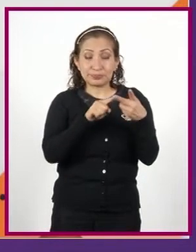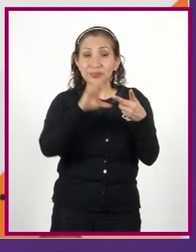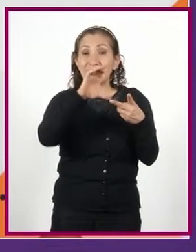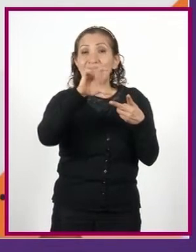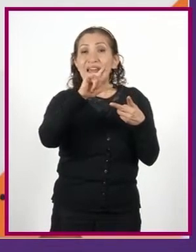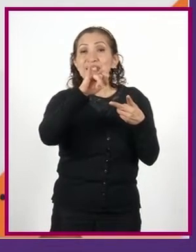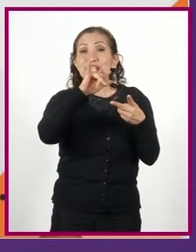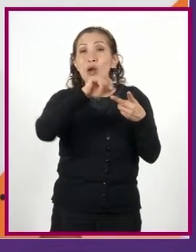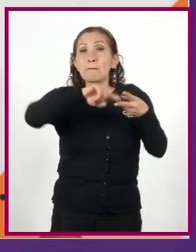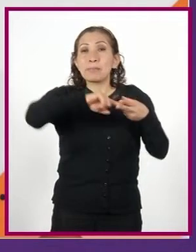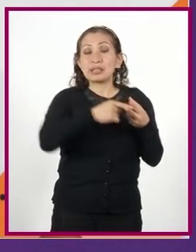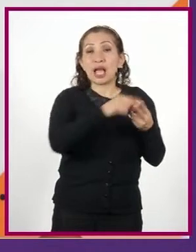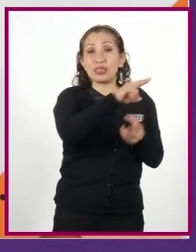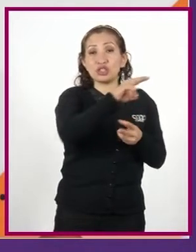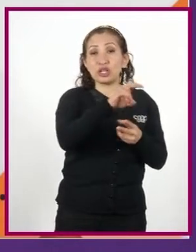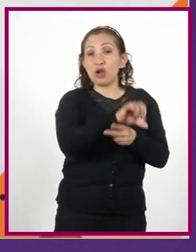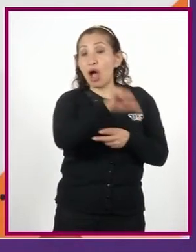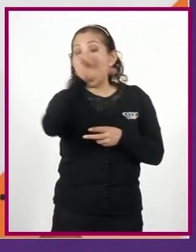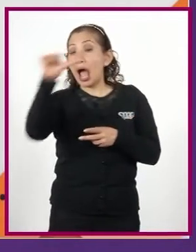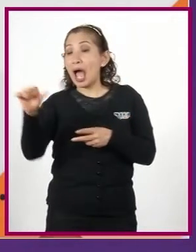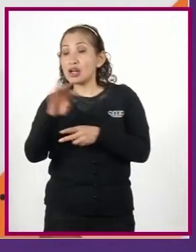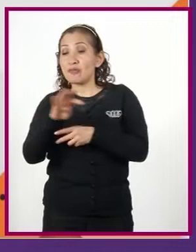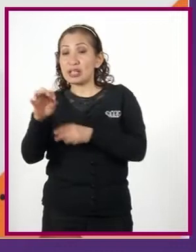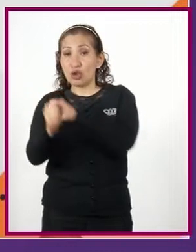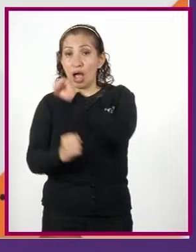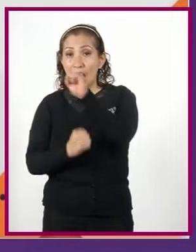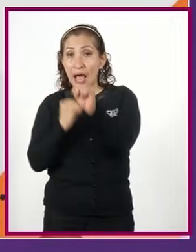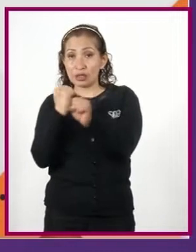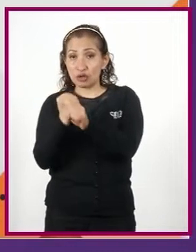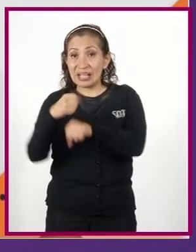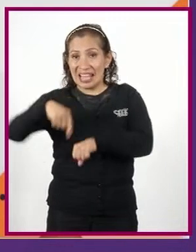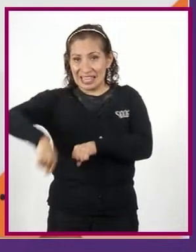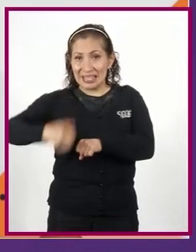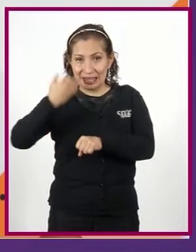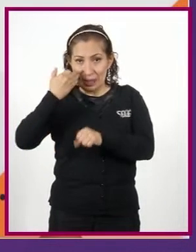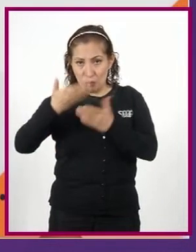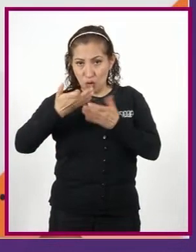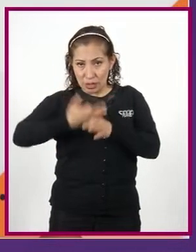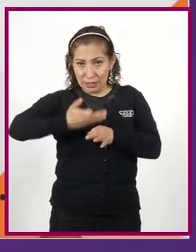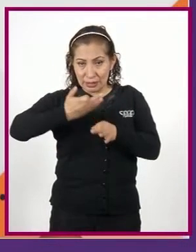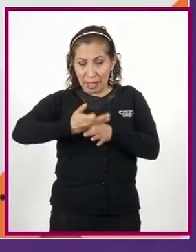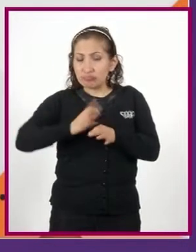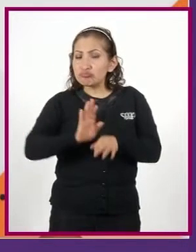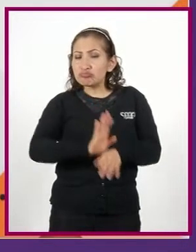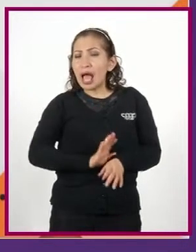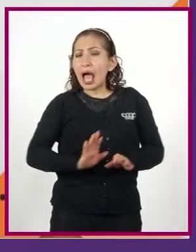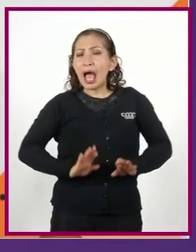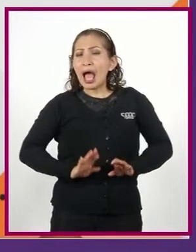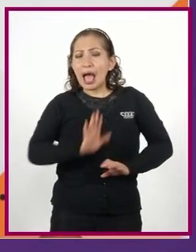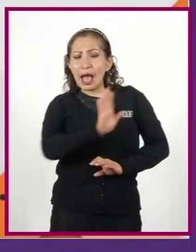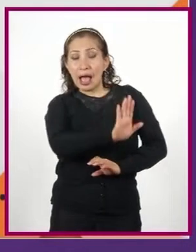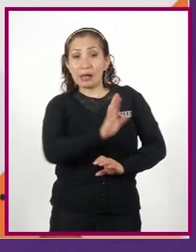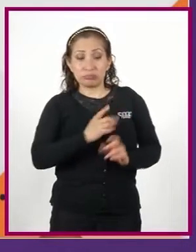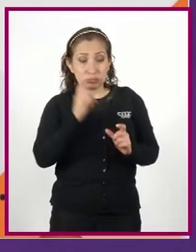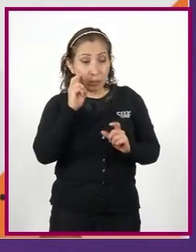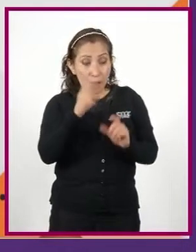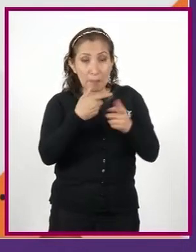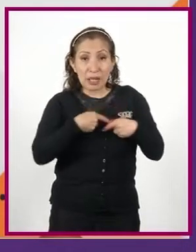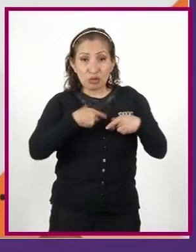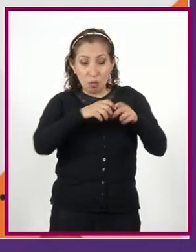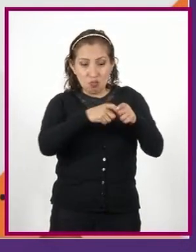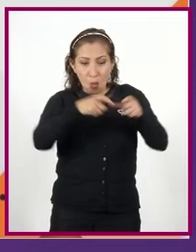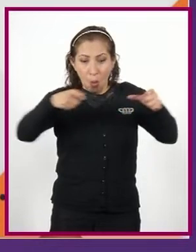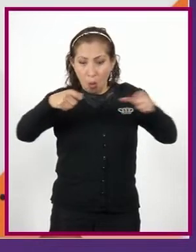del 200 al 900 de nuestra era, caracterizado por un crecimiento de la